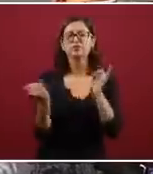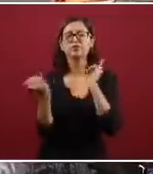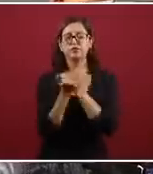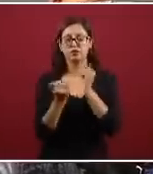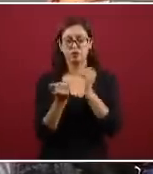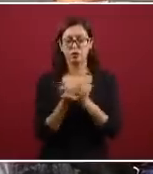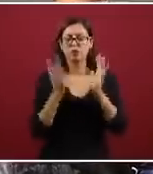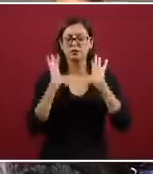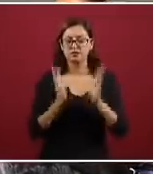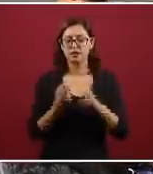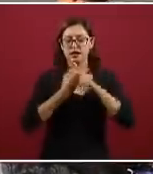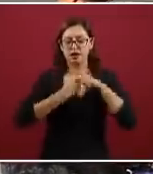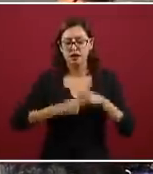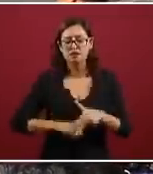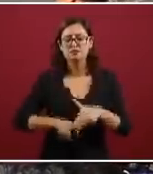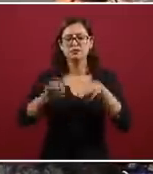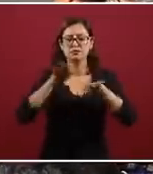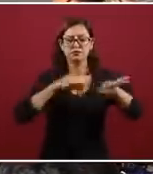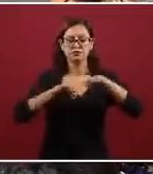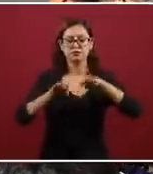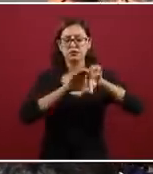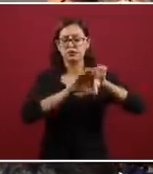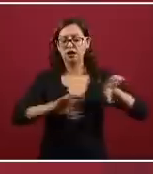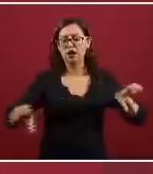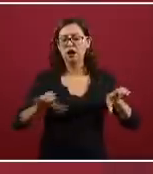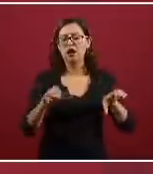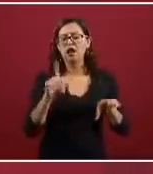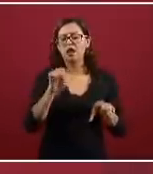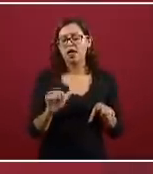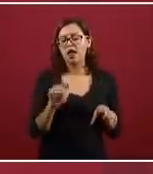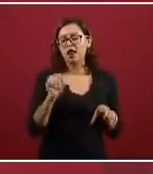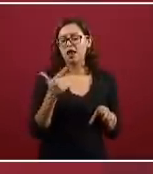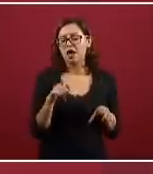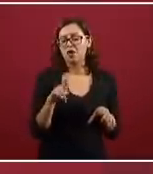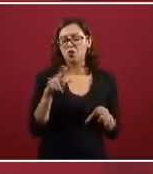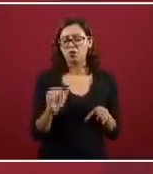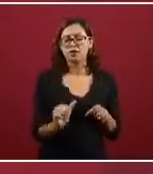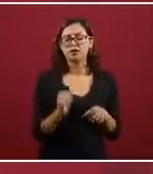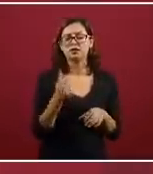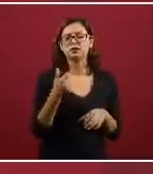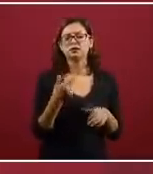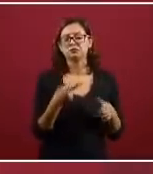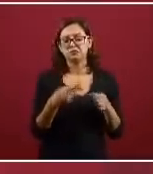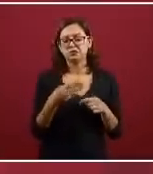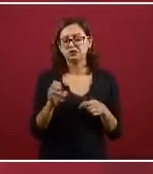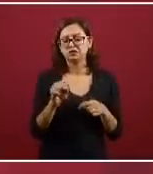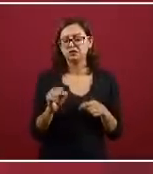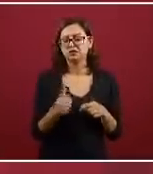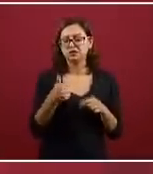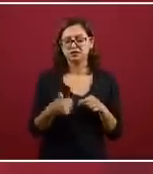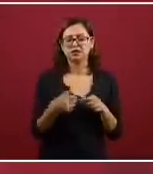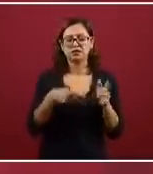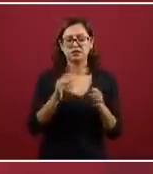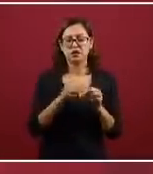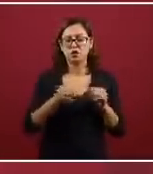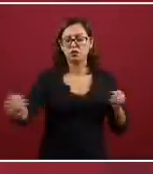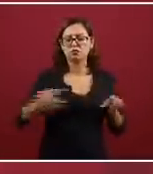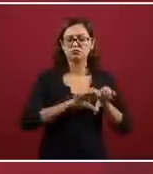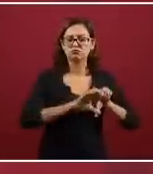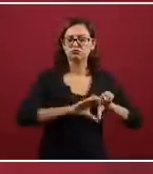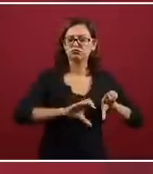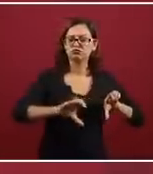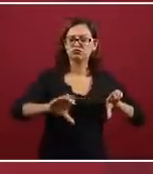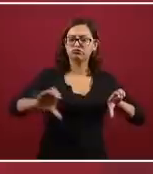gasoducto La Laguna Aguascalientes, el cual cuenta con 453 kilómetros este mismo mes.